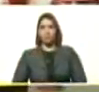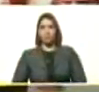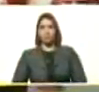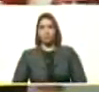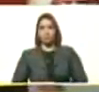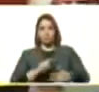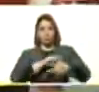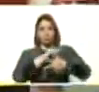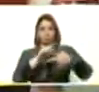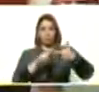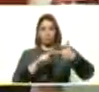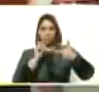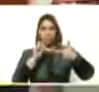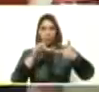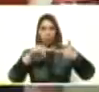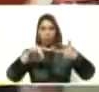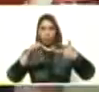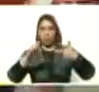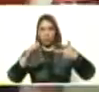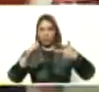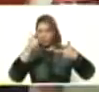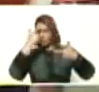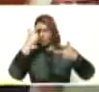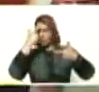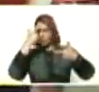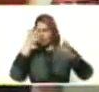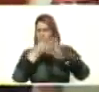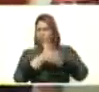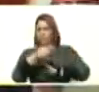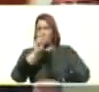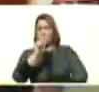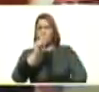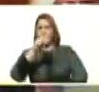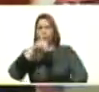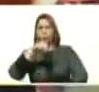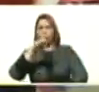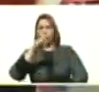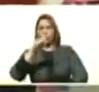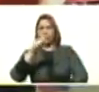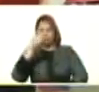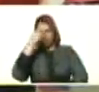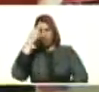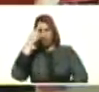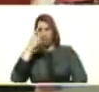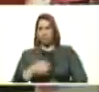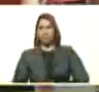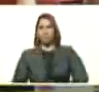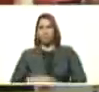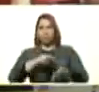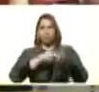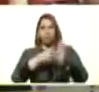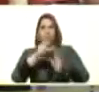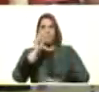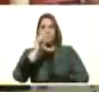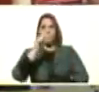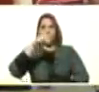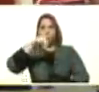las 3R.net. ¿Ustedes saben qué significa .net? ¿Qué significa